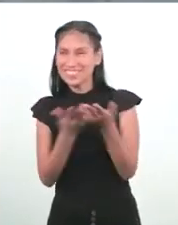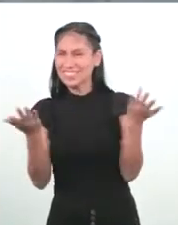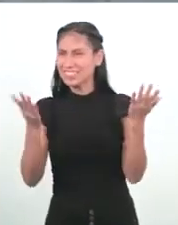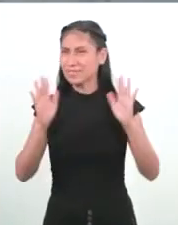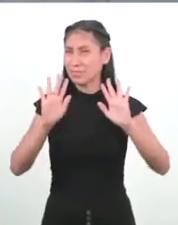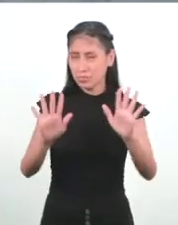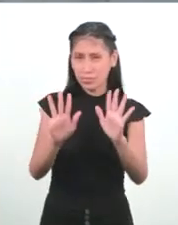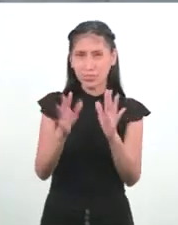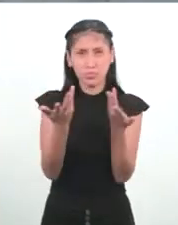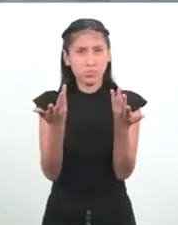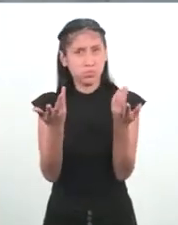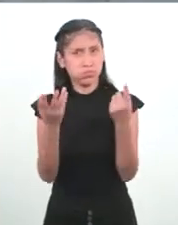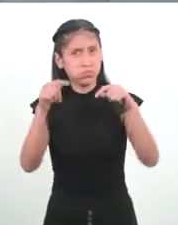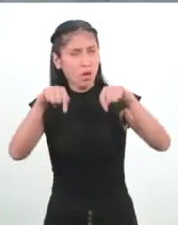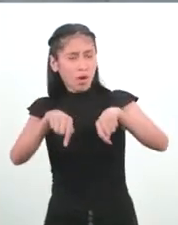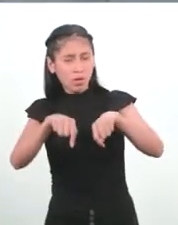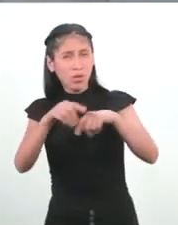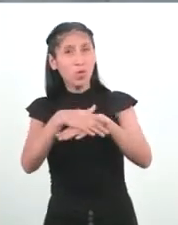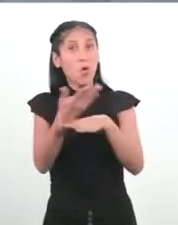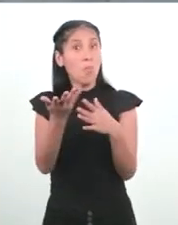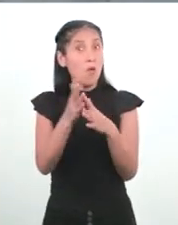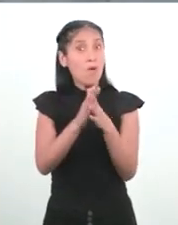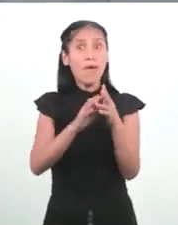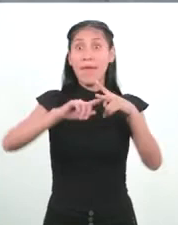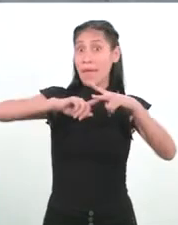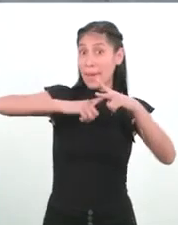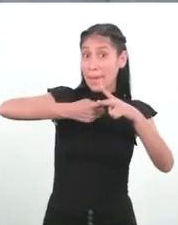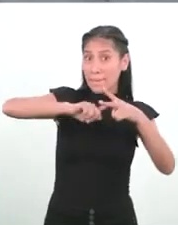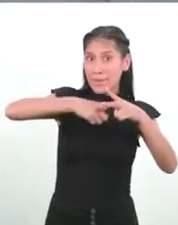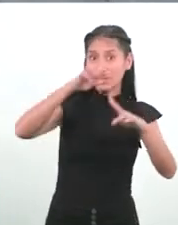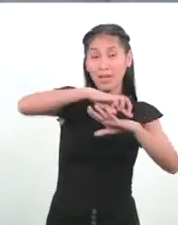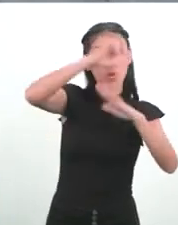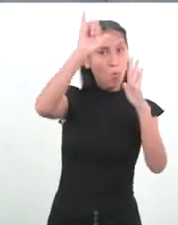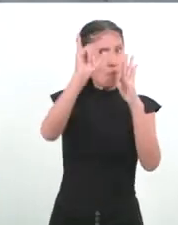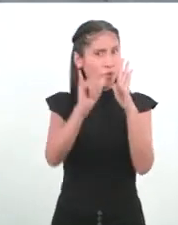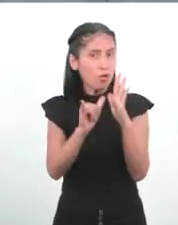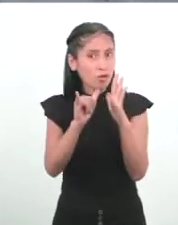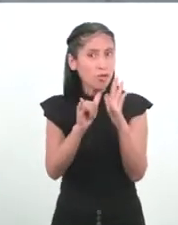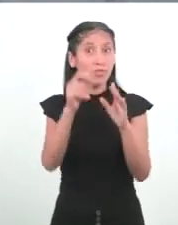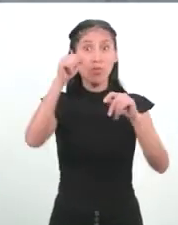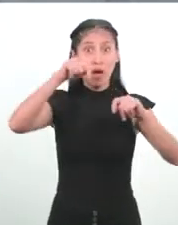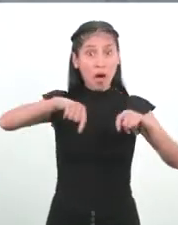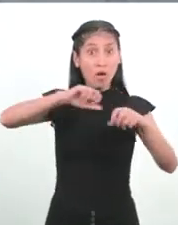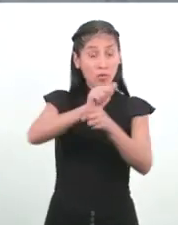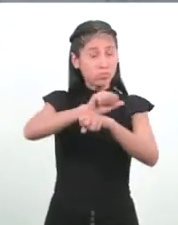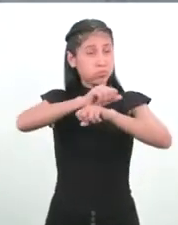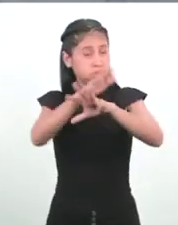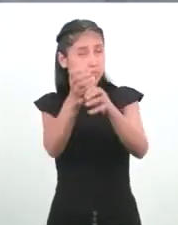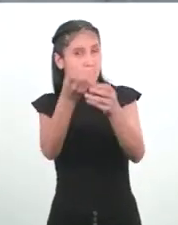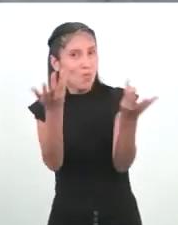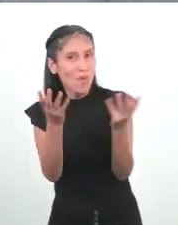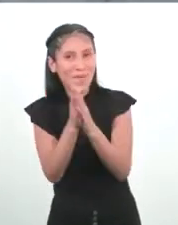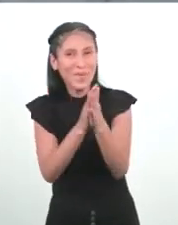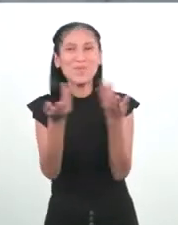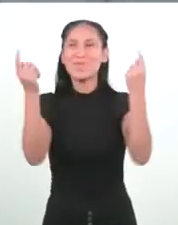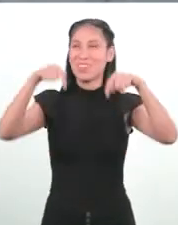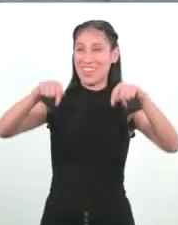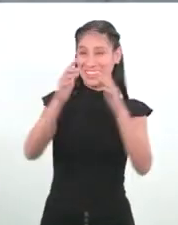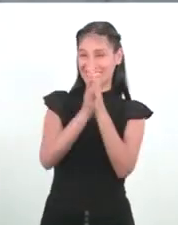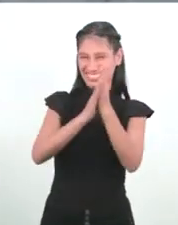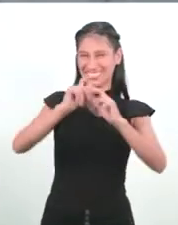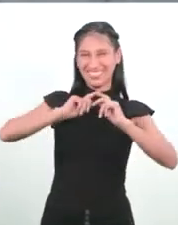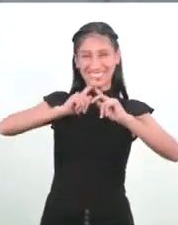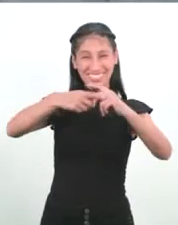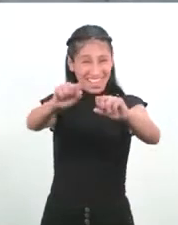No saben lo que es empezar un proyecto así en plena pandemia, pero bueno, felizmente existe